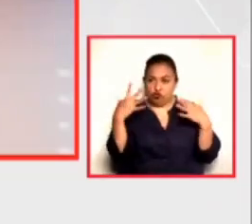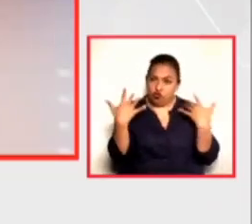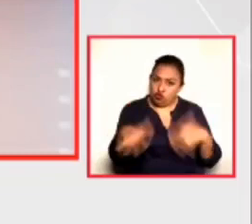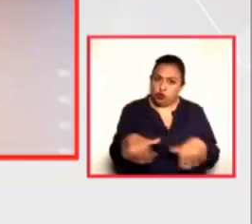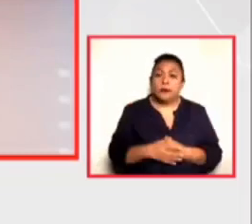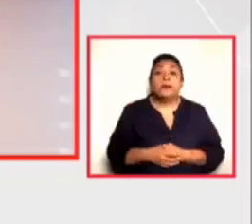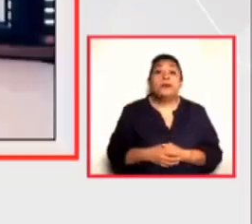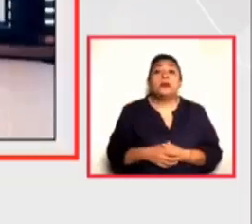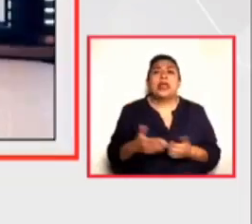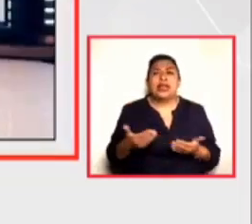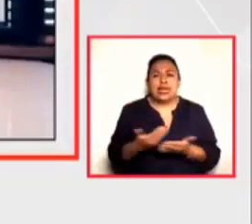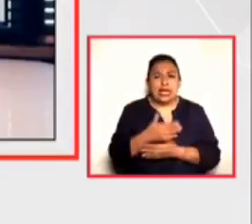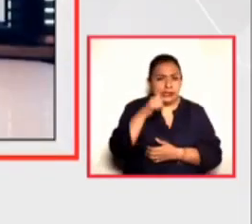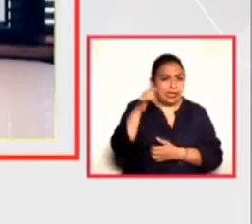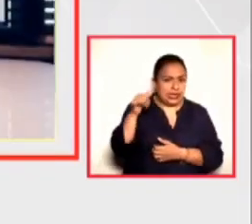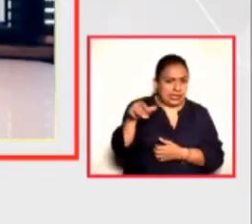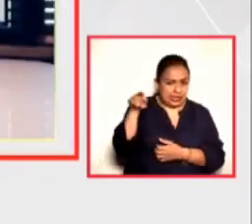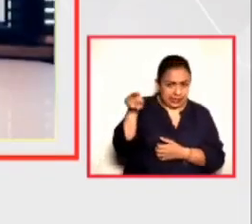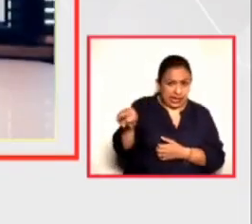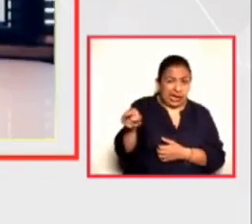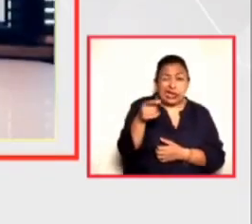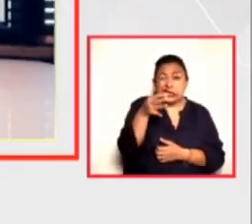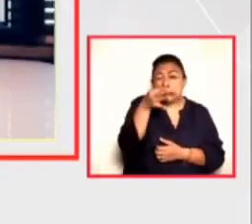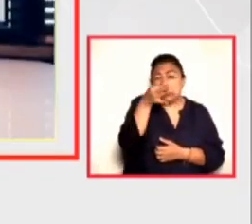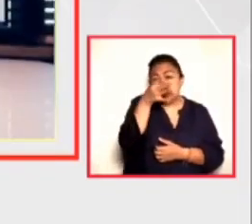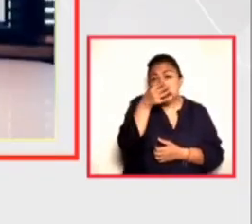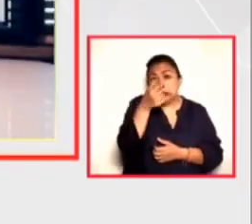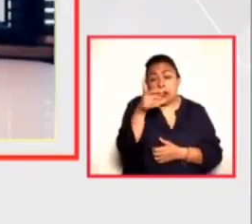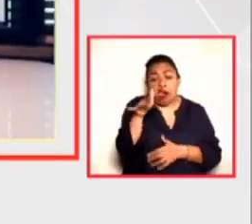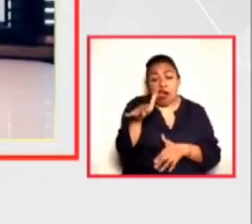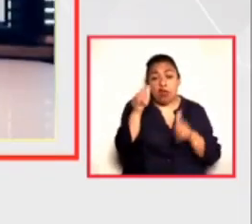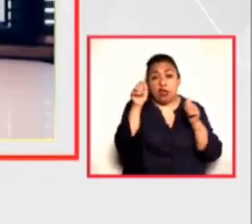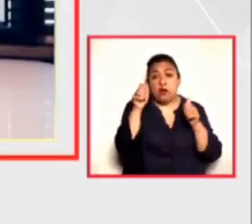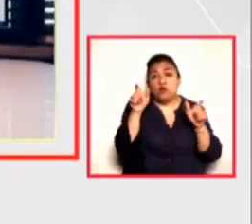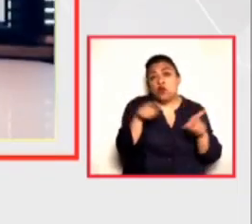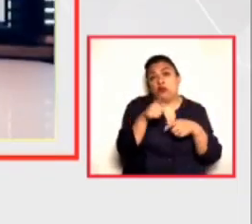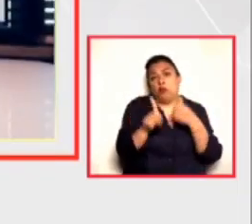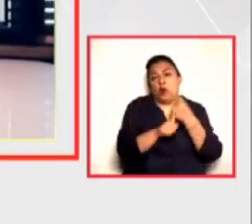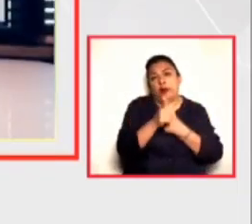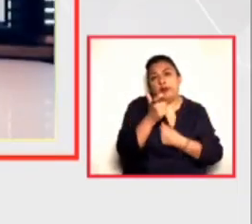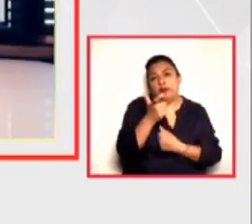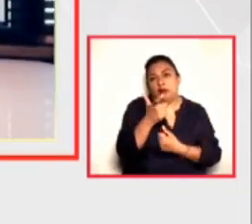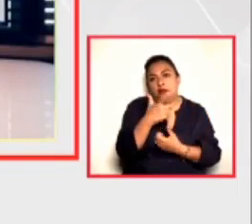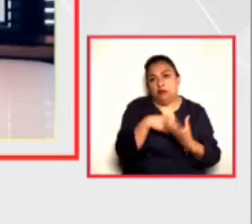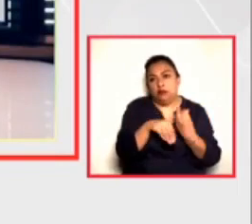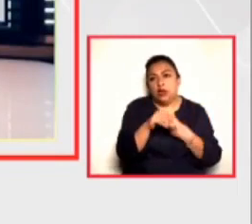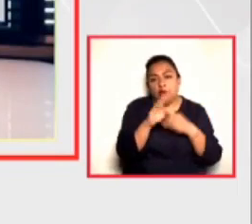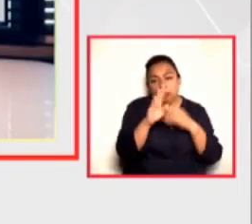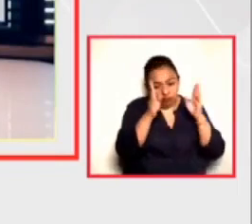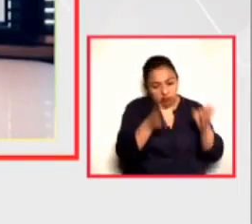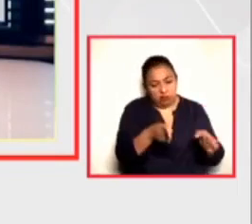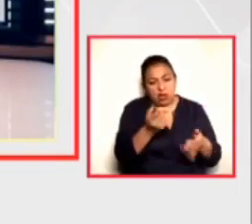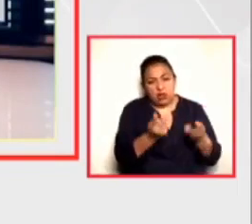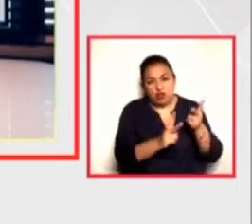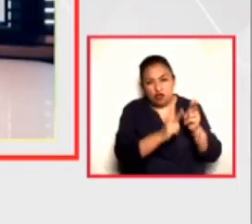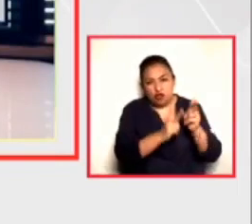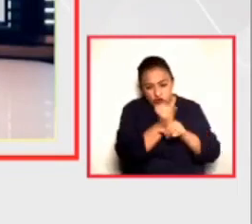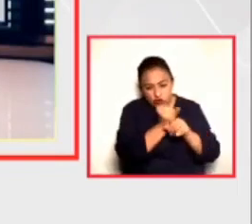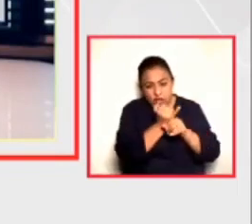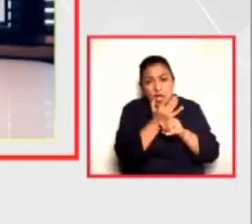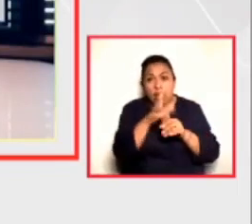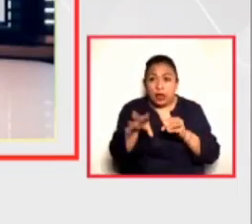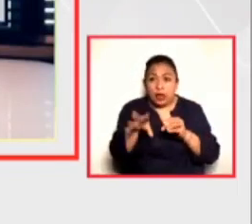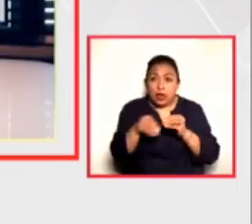en Italia. Estuvo a punto de dejar la música por cuestiones económicas, se estaba dedicando a la botánica, afortunadamente se suma a la